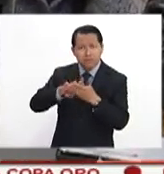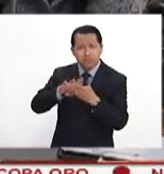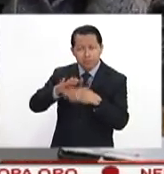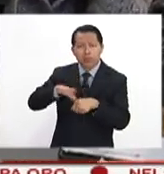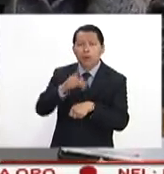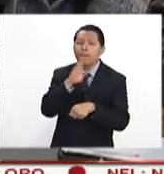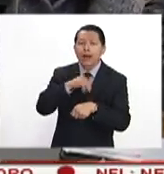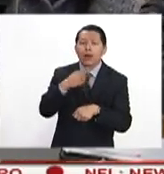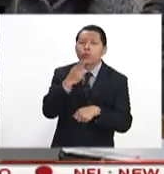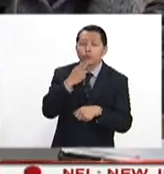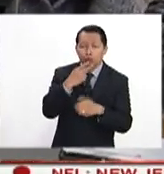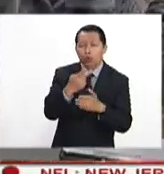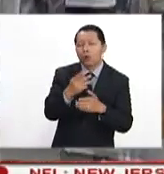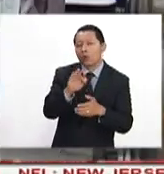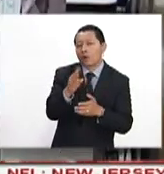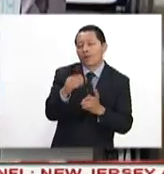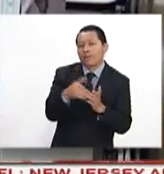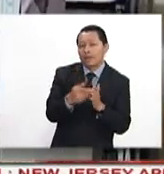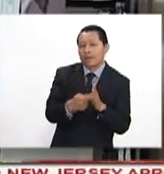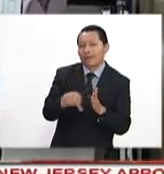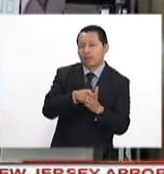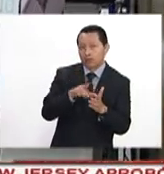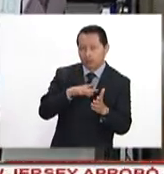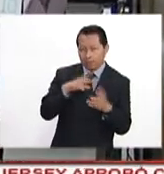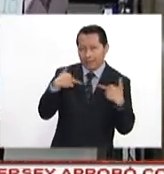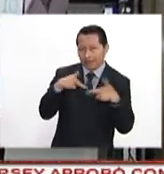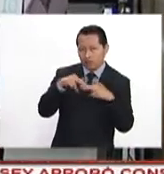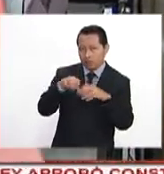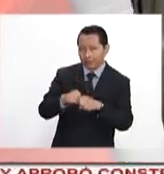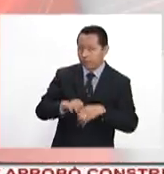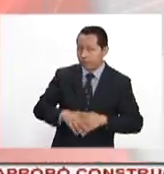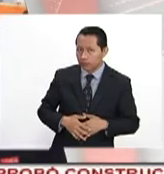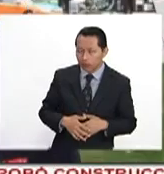mal uso de 44,000 plazas de maestros recuperadas.